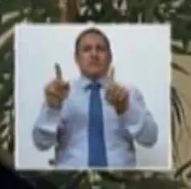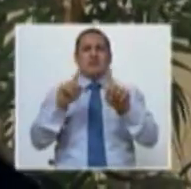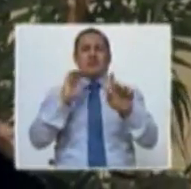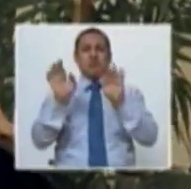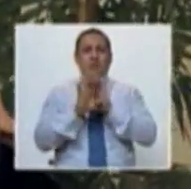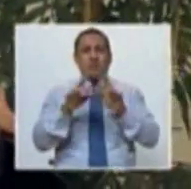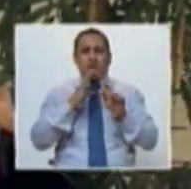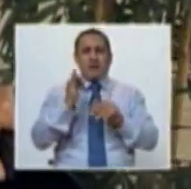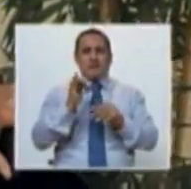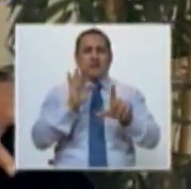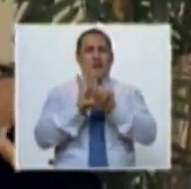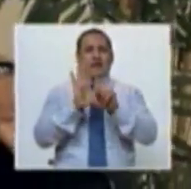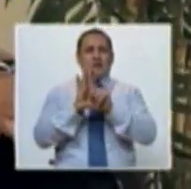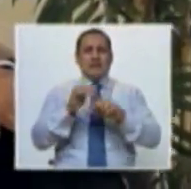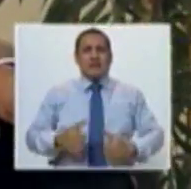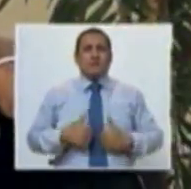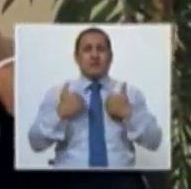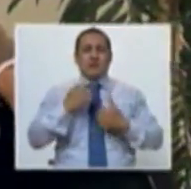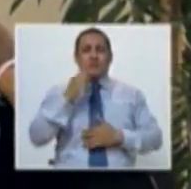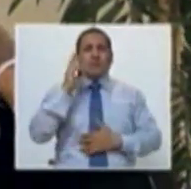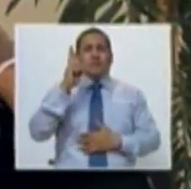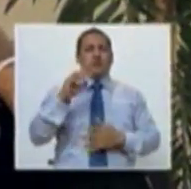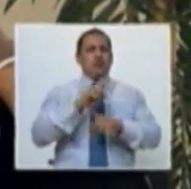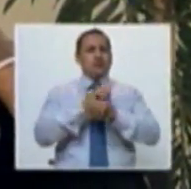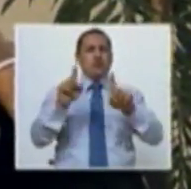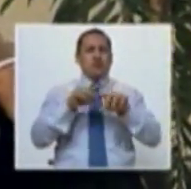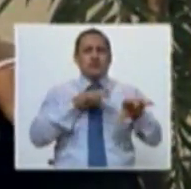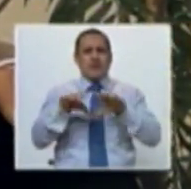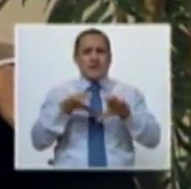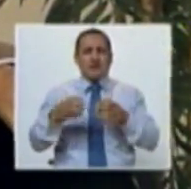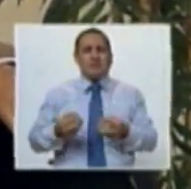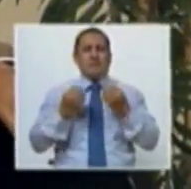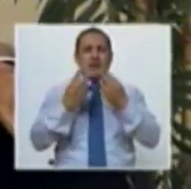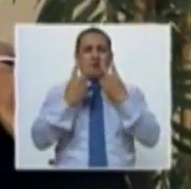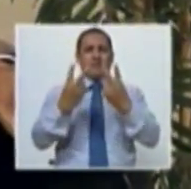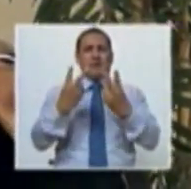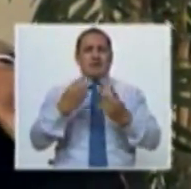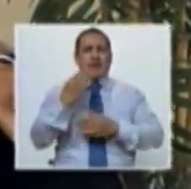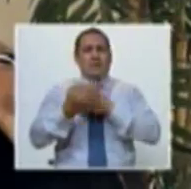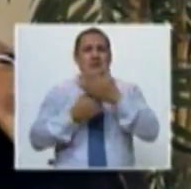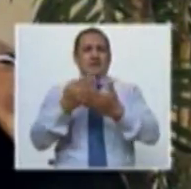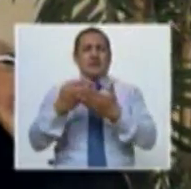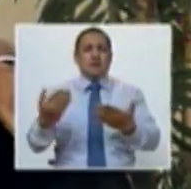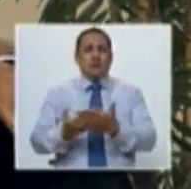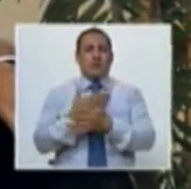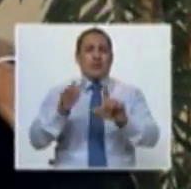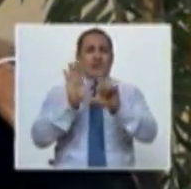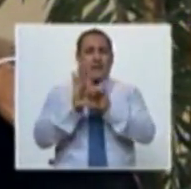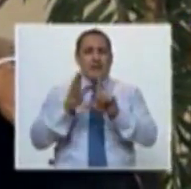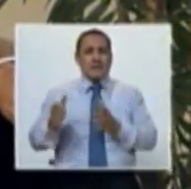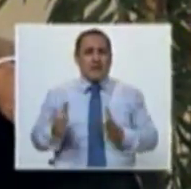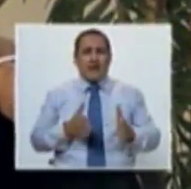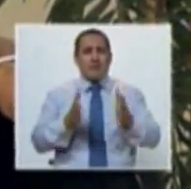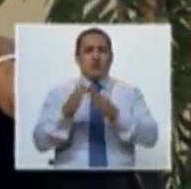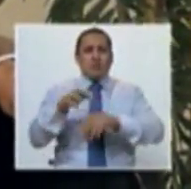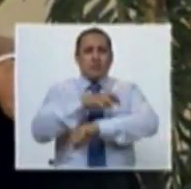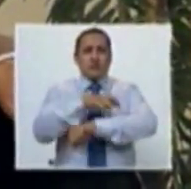Por eso la ley de carrera pública magisterial no se hizo solamente por eso, pero la nueva ley de carrera pública